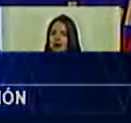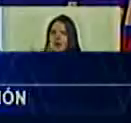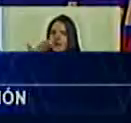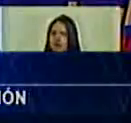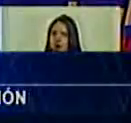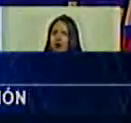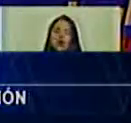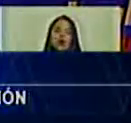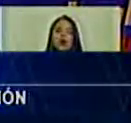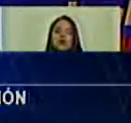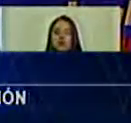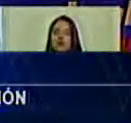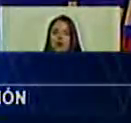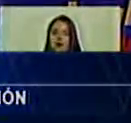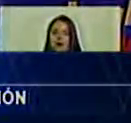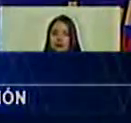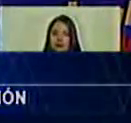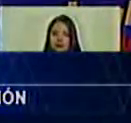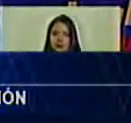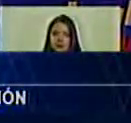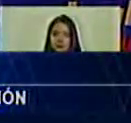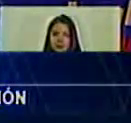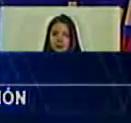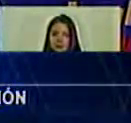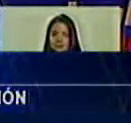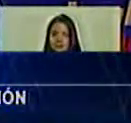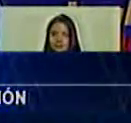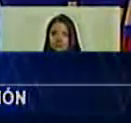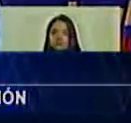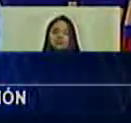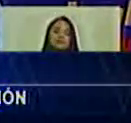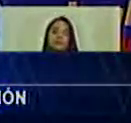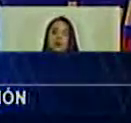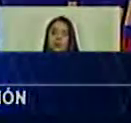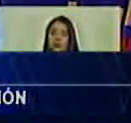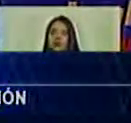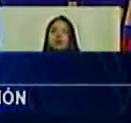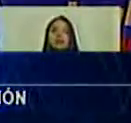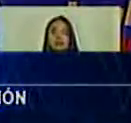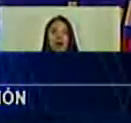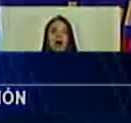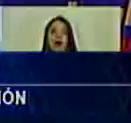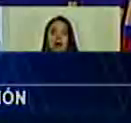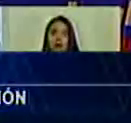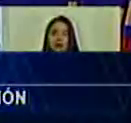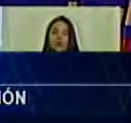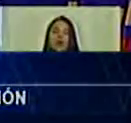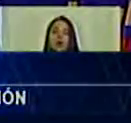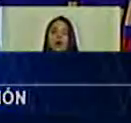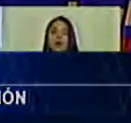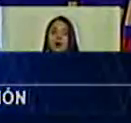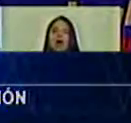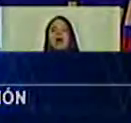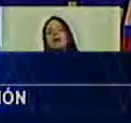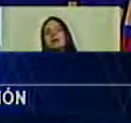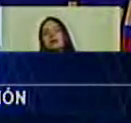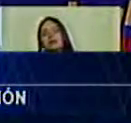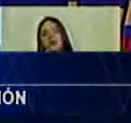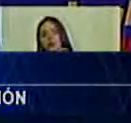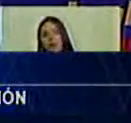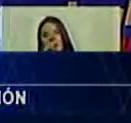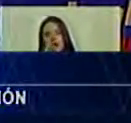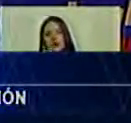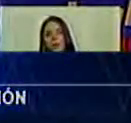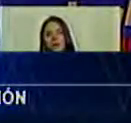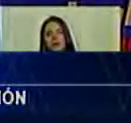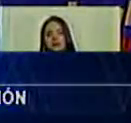aquellos estados donde la oposición ganó las gobernaciones el 15 de octubre de 2017, me